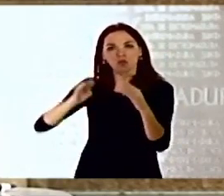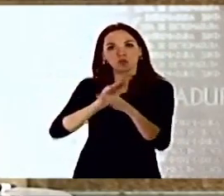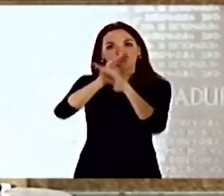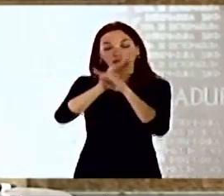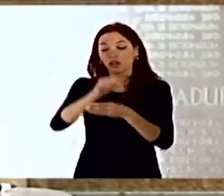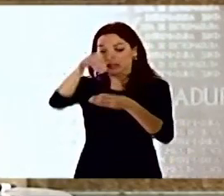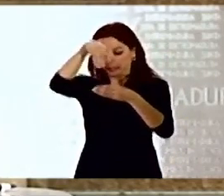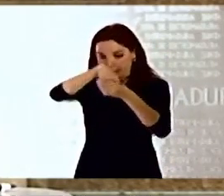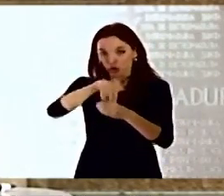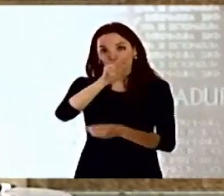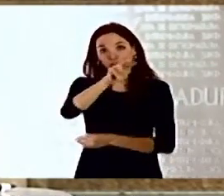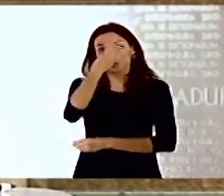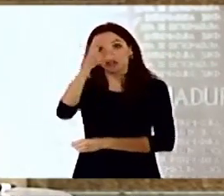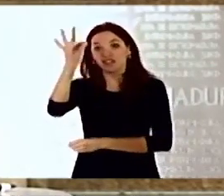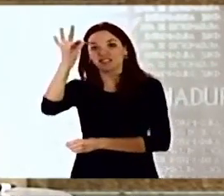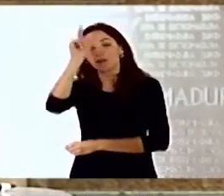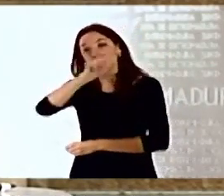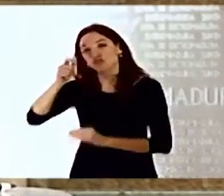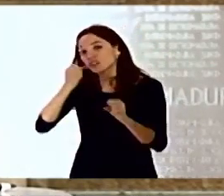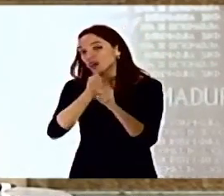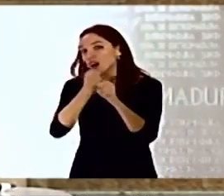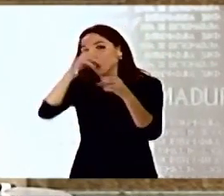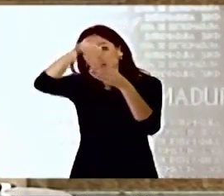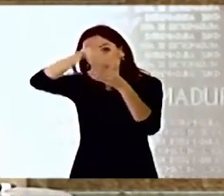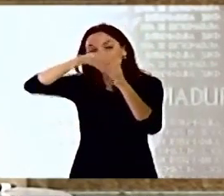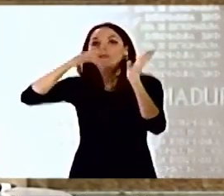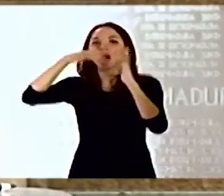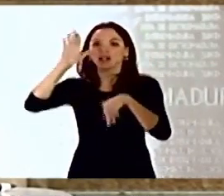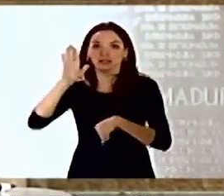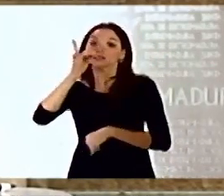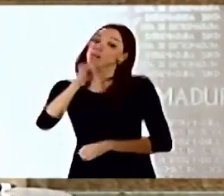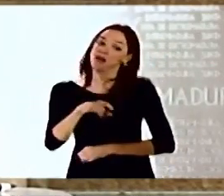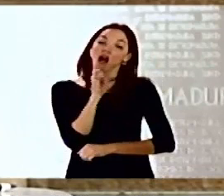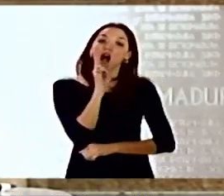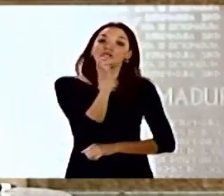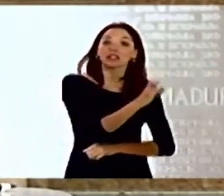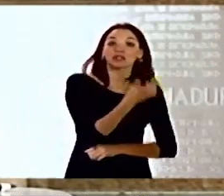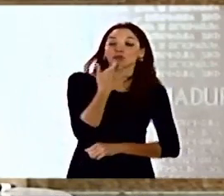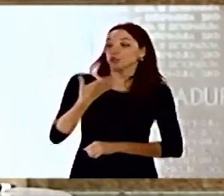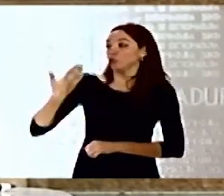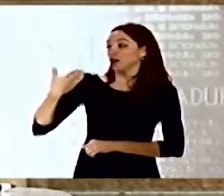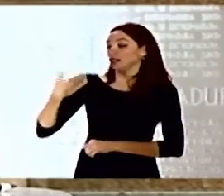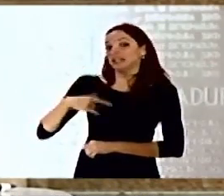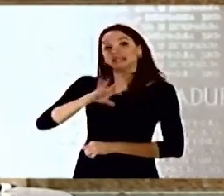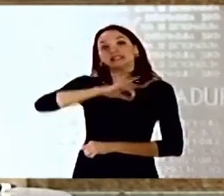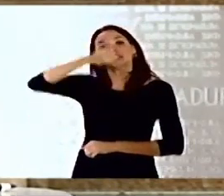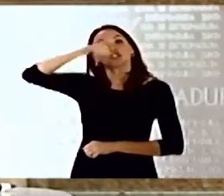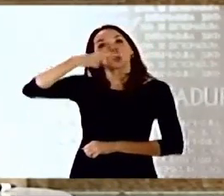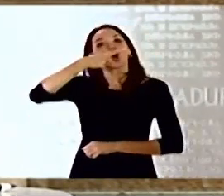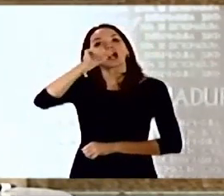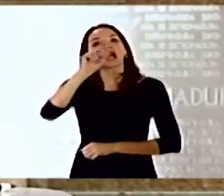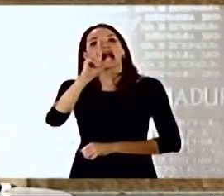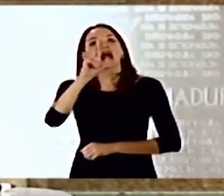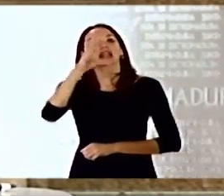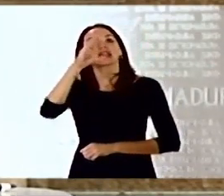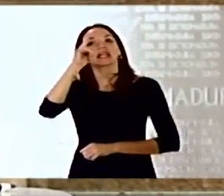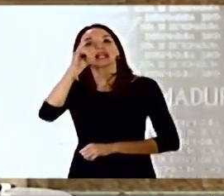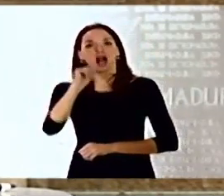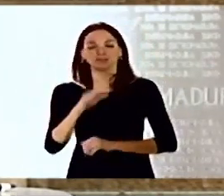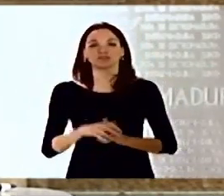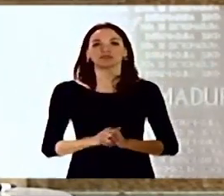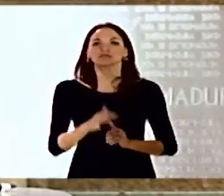de 230 trabajadores. También tengo que decirle que desde que Urbano García, por acuerdo de las fuerzas políticas de esta región